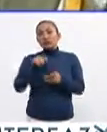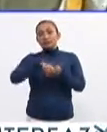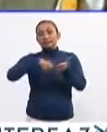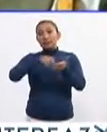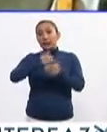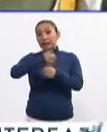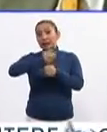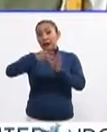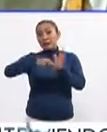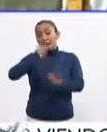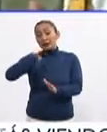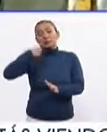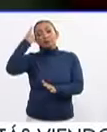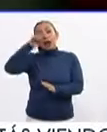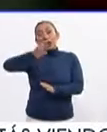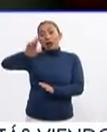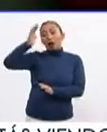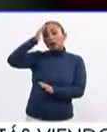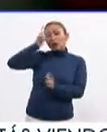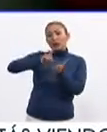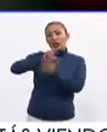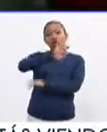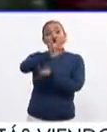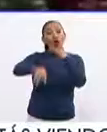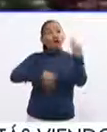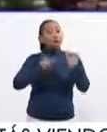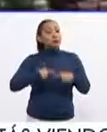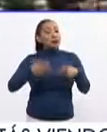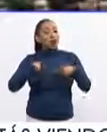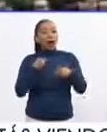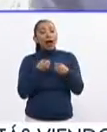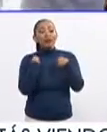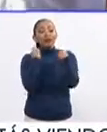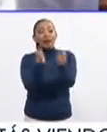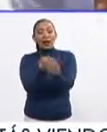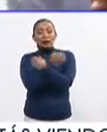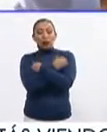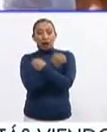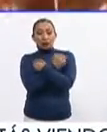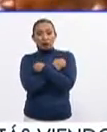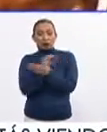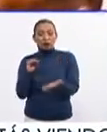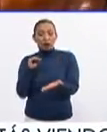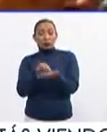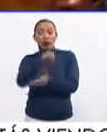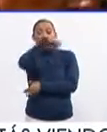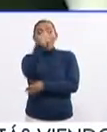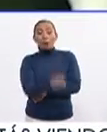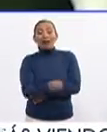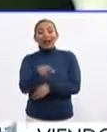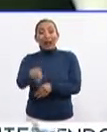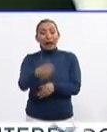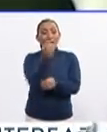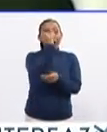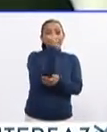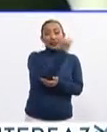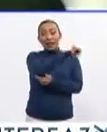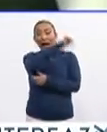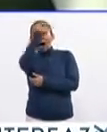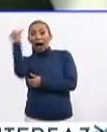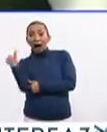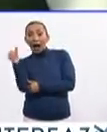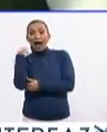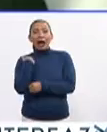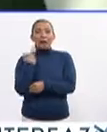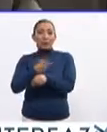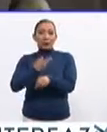artículo 3º para reconocer el derecho de todo individuo a recibir educación, instaurando la obligatoriedad desde preescolar hasta el